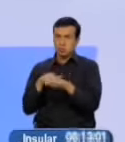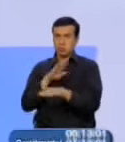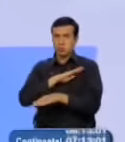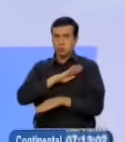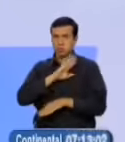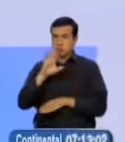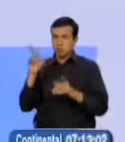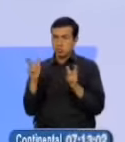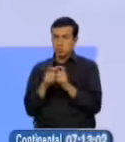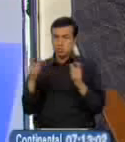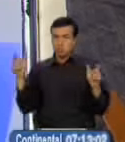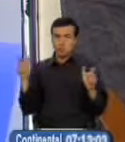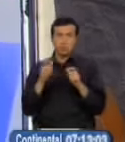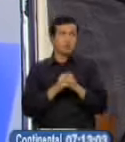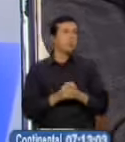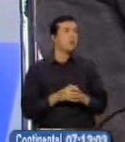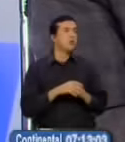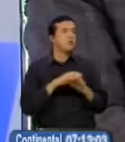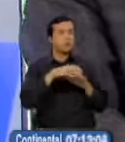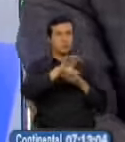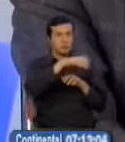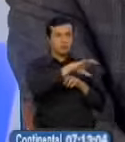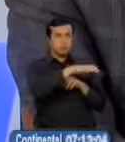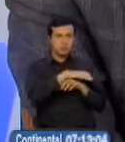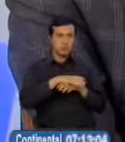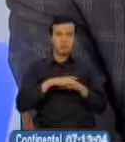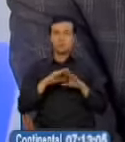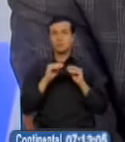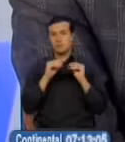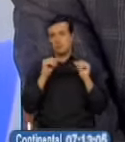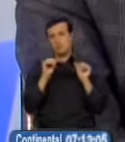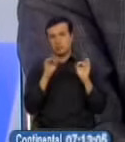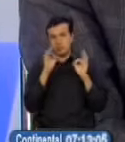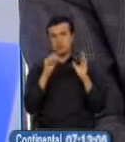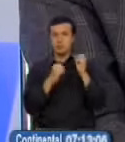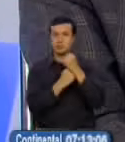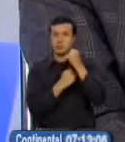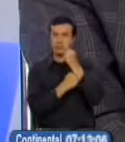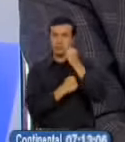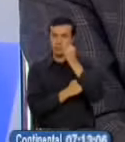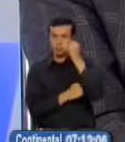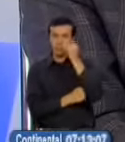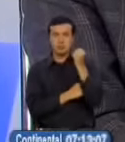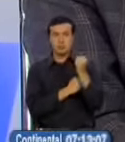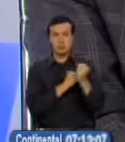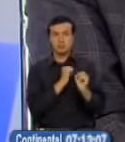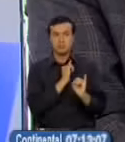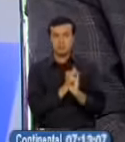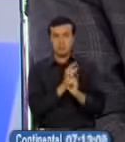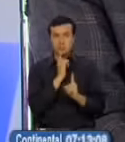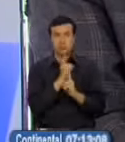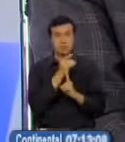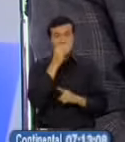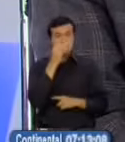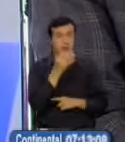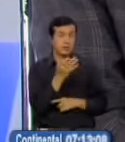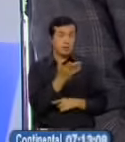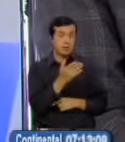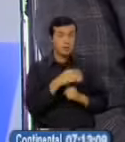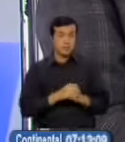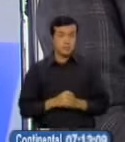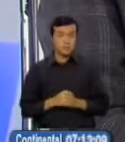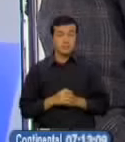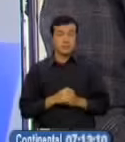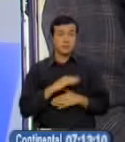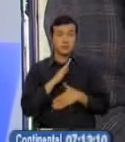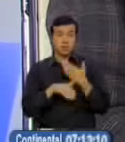municipios pequeños y medianos. La descentralización no solamente tiene que alcanzar eficiencia y eficacia, sino el fortalecimiento institucional, pero hay una realidad, María Paula, es